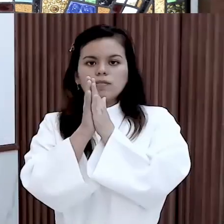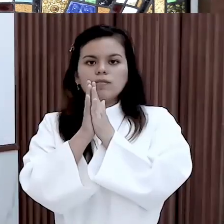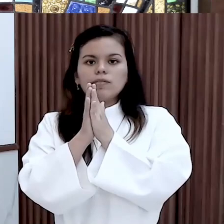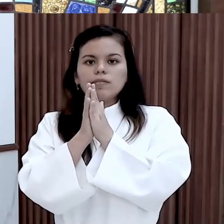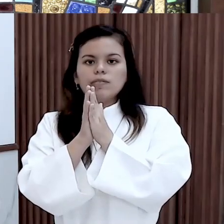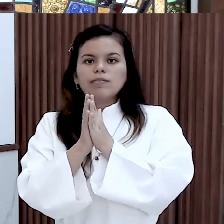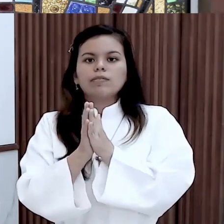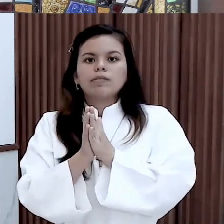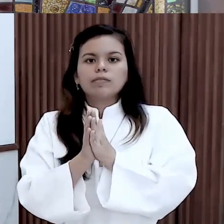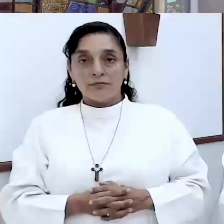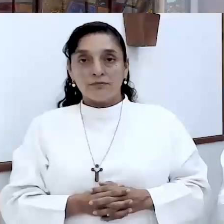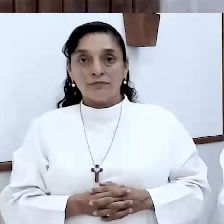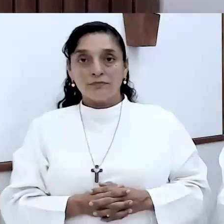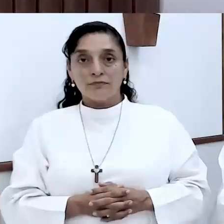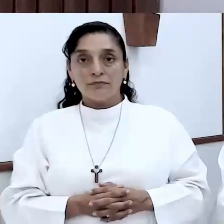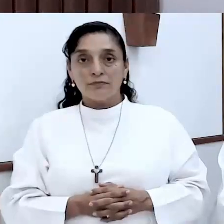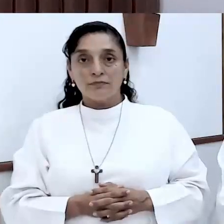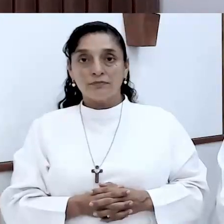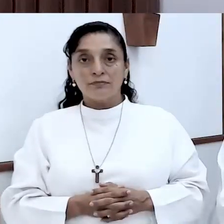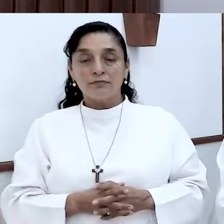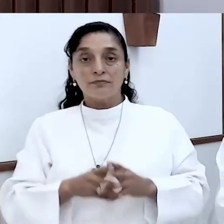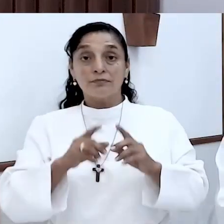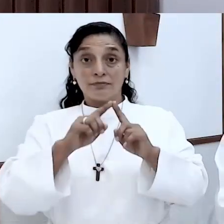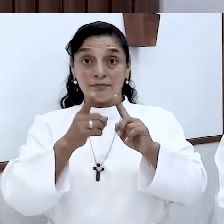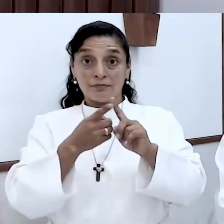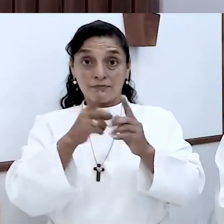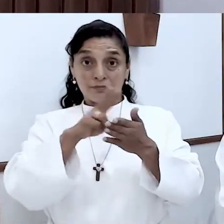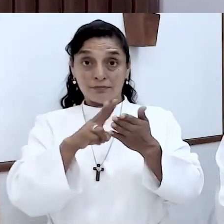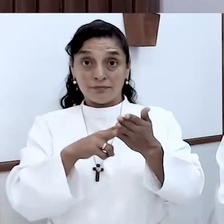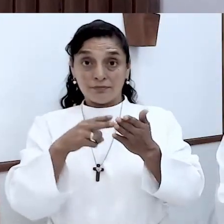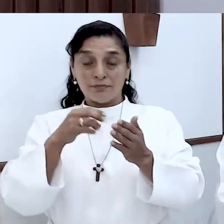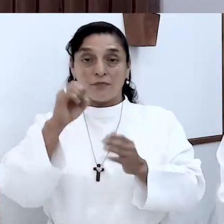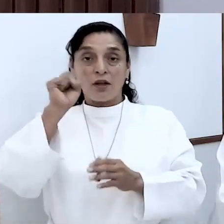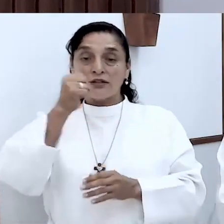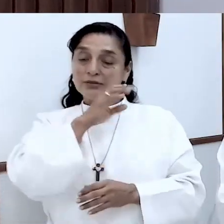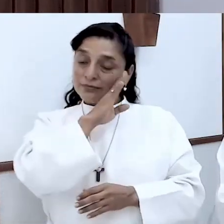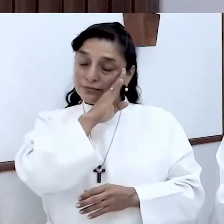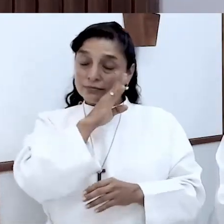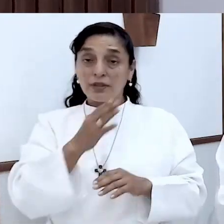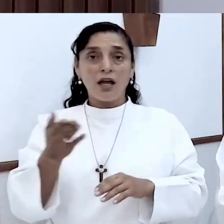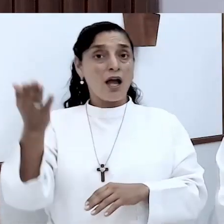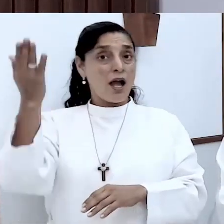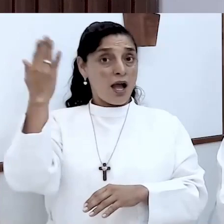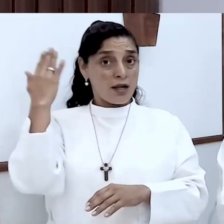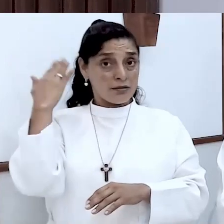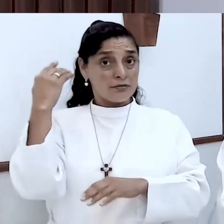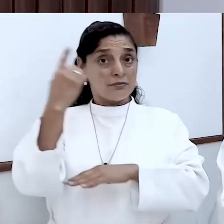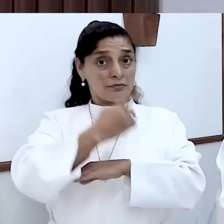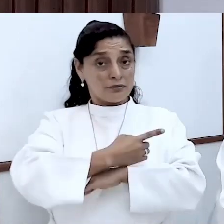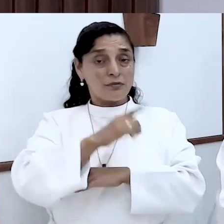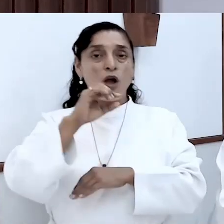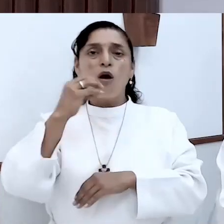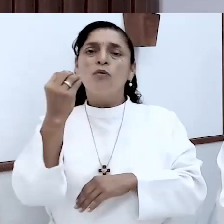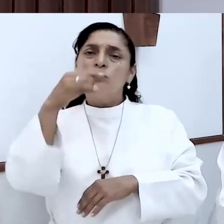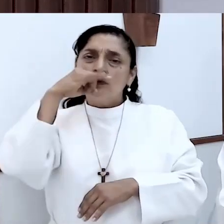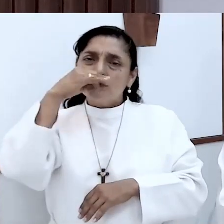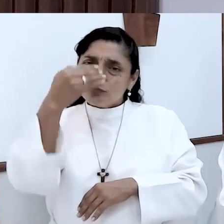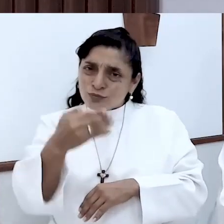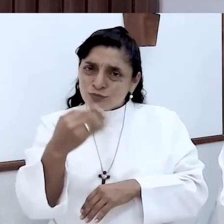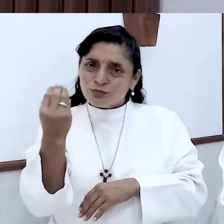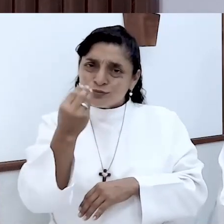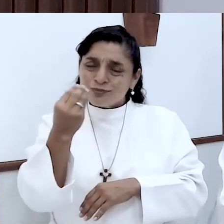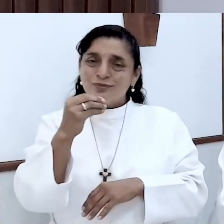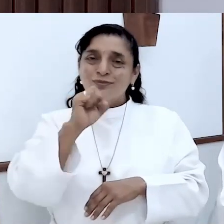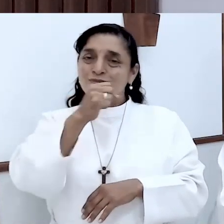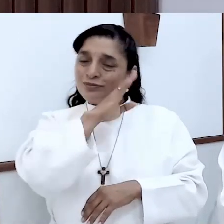siglos. Del primer libro de Samuel. En aquellos días, el joven Samuel